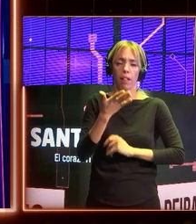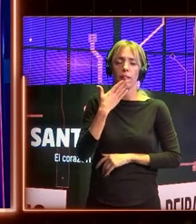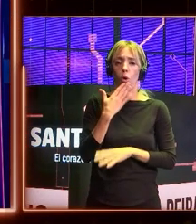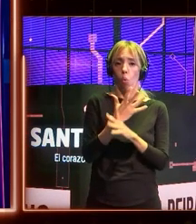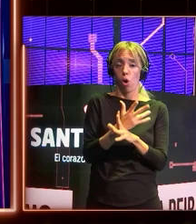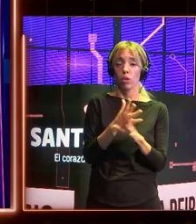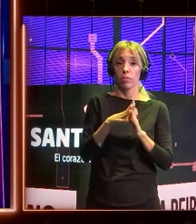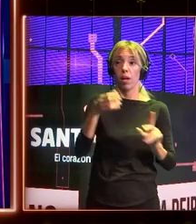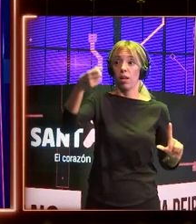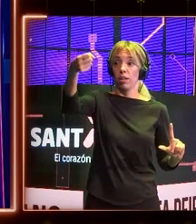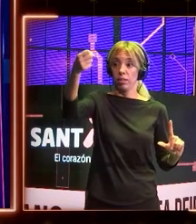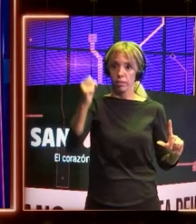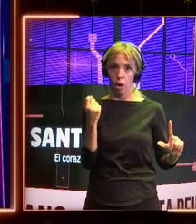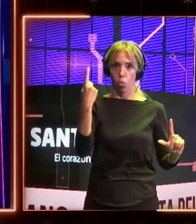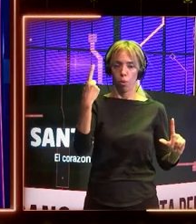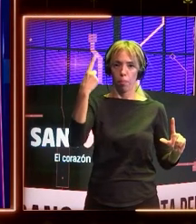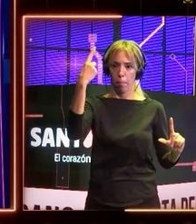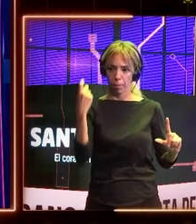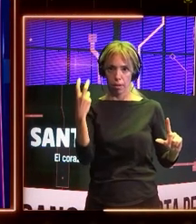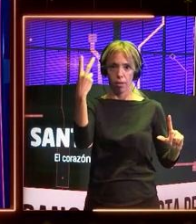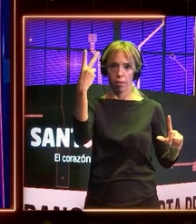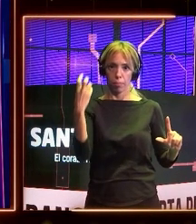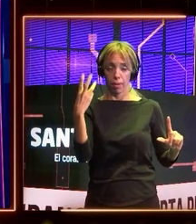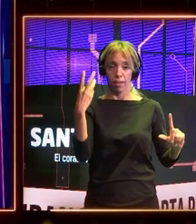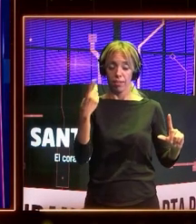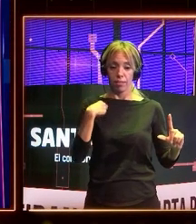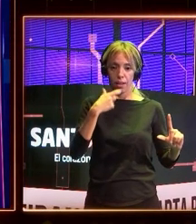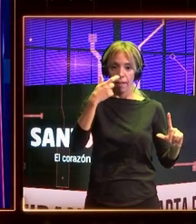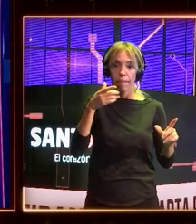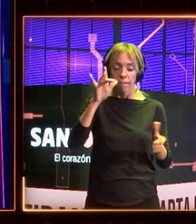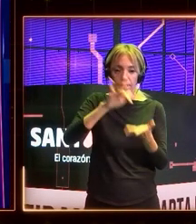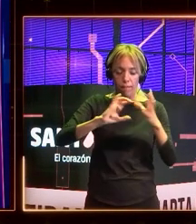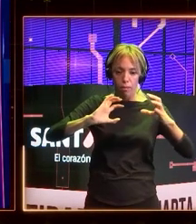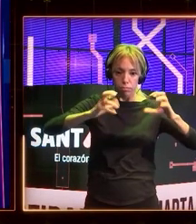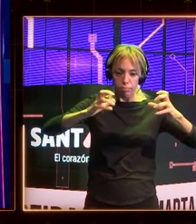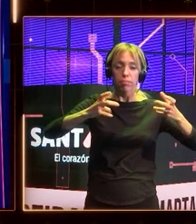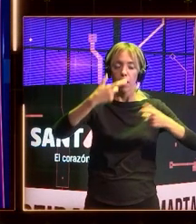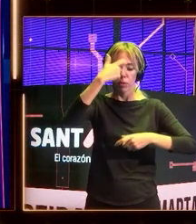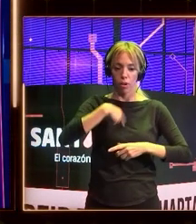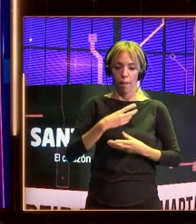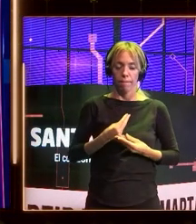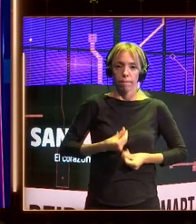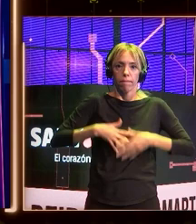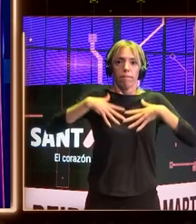que tú tiras de la palanca y pasa algo, tienes un chupe dopamínico. Pues lo mismo pasa con